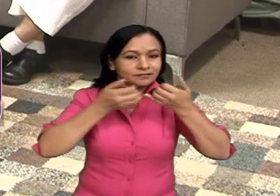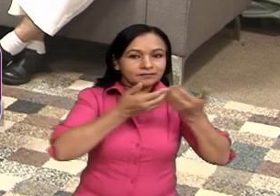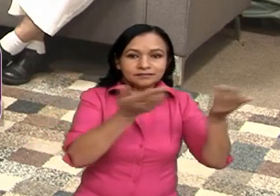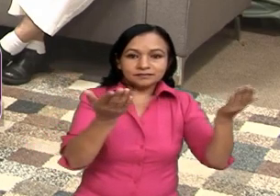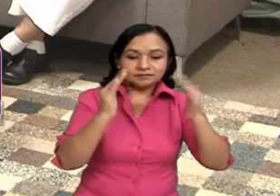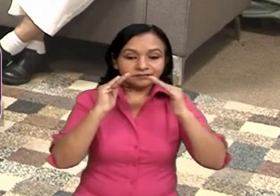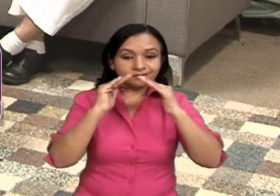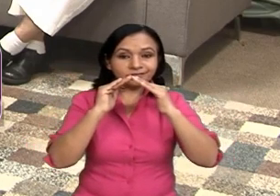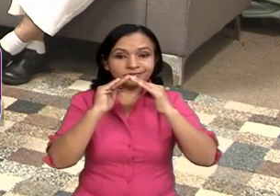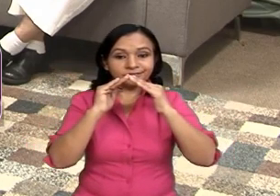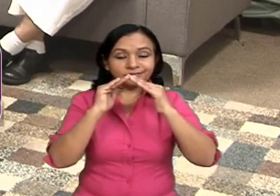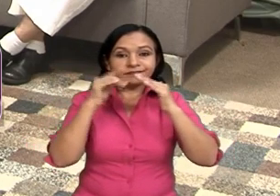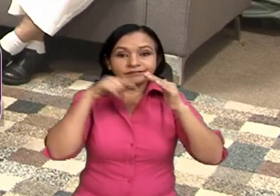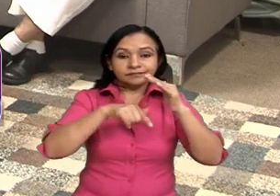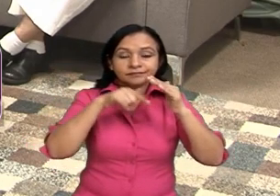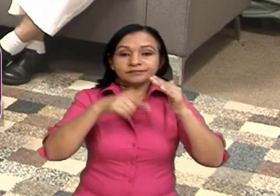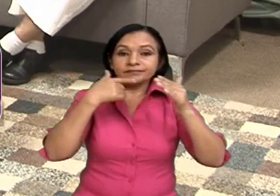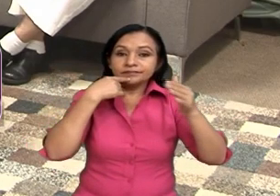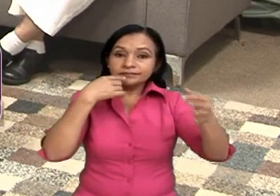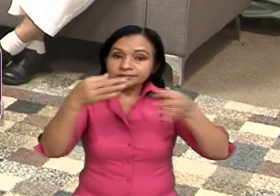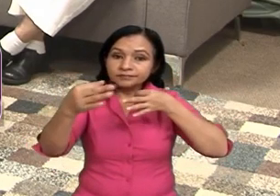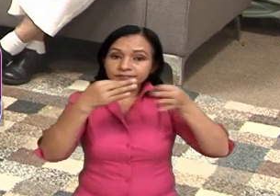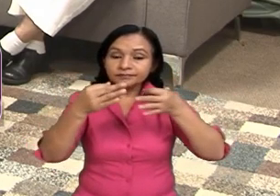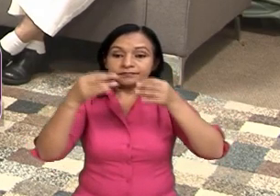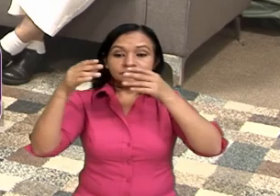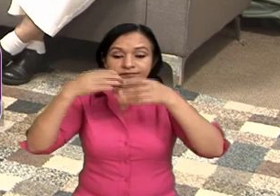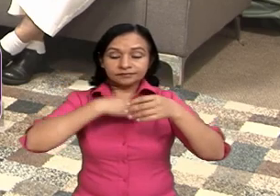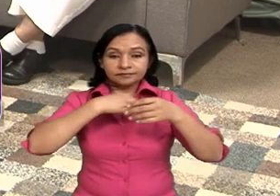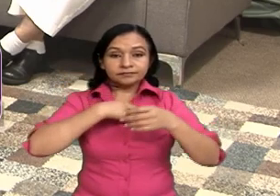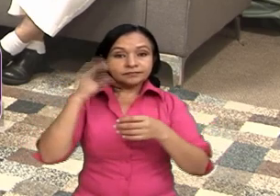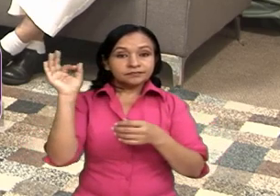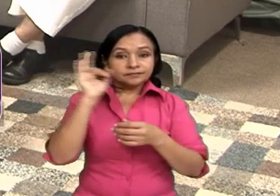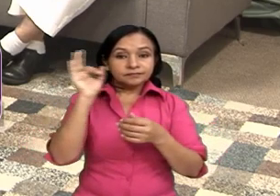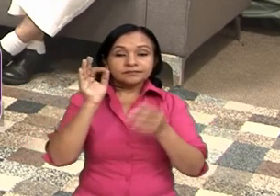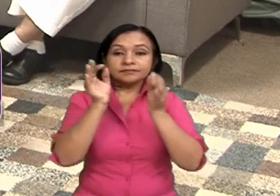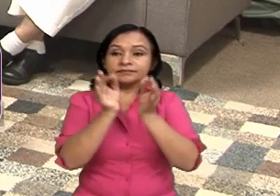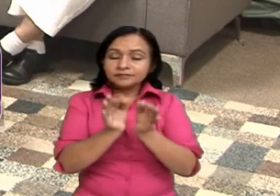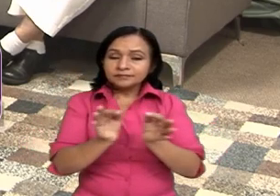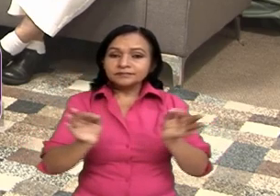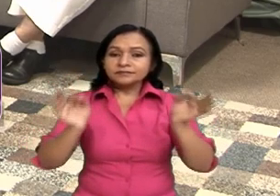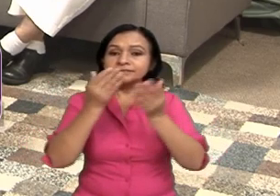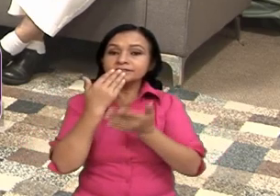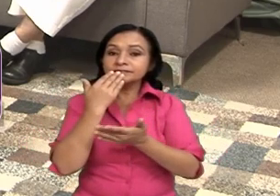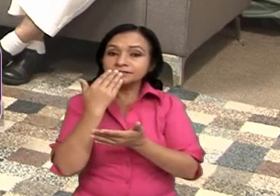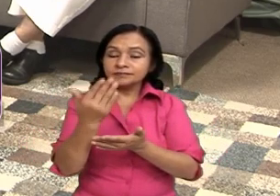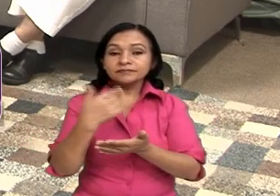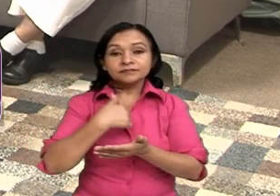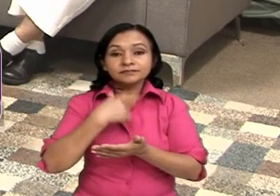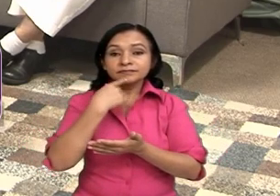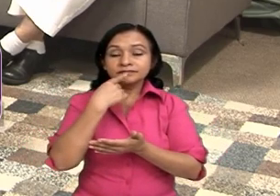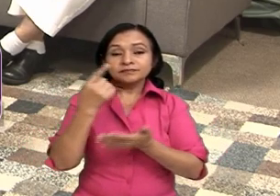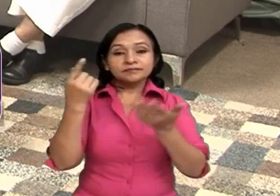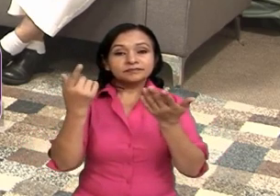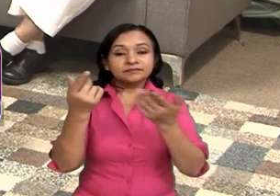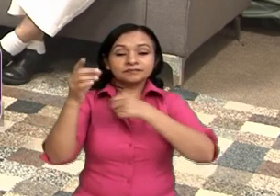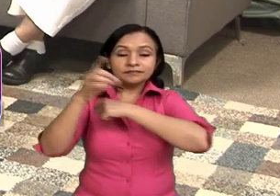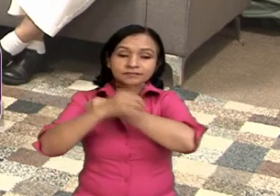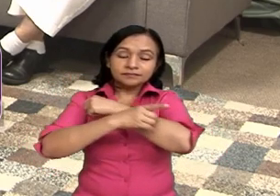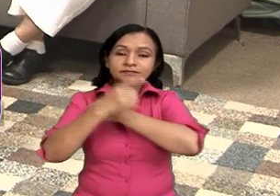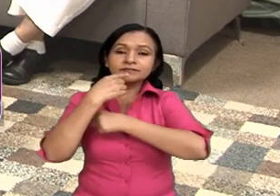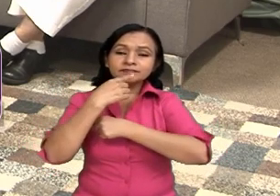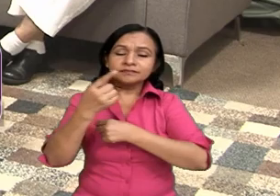Entonces, es incidir en el comportamiento de nosotros. Por eso es tan oportuna. Y yo digo, yo celebro, el comandante siempre